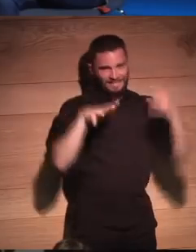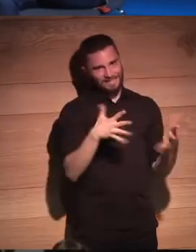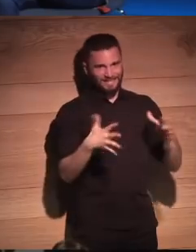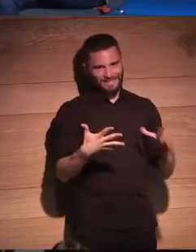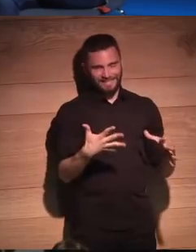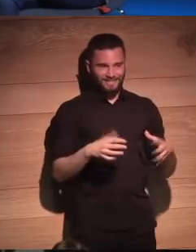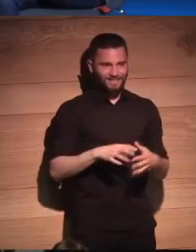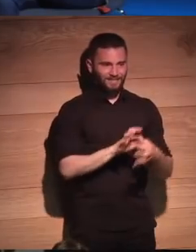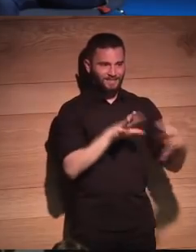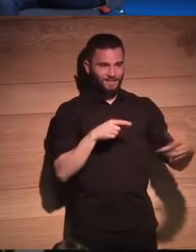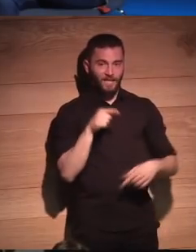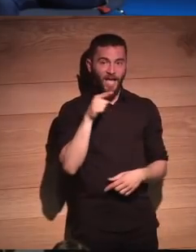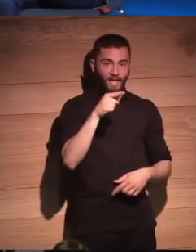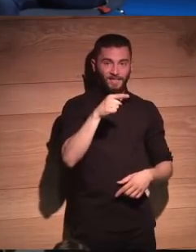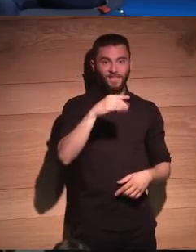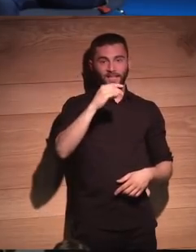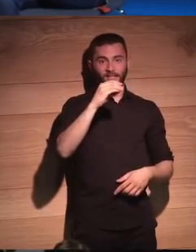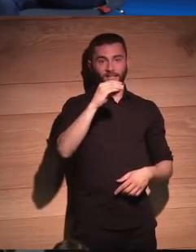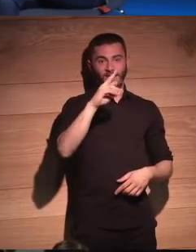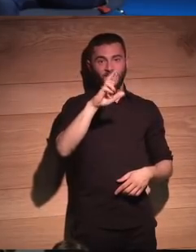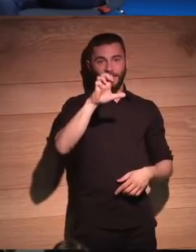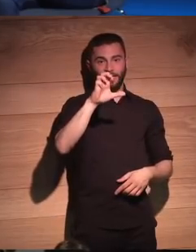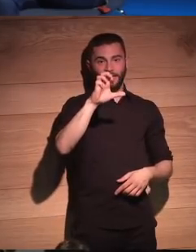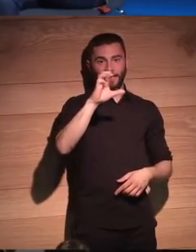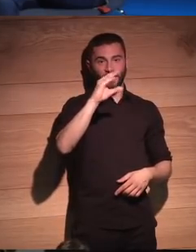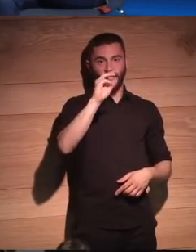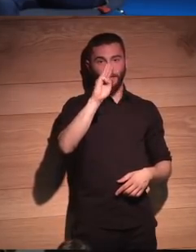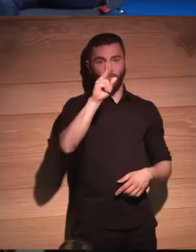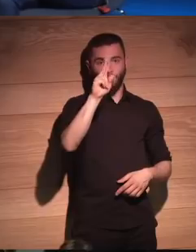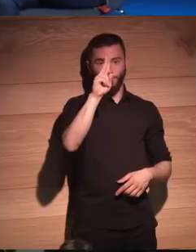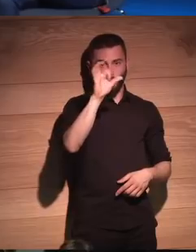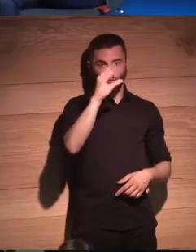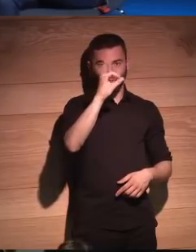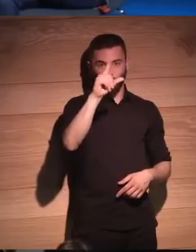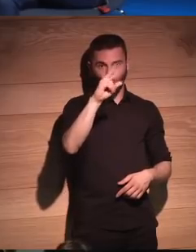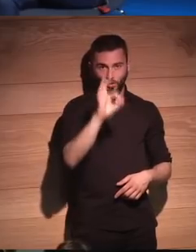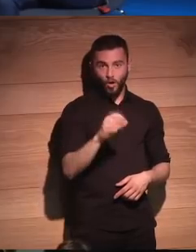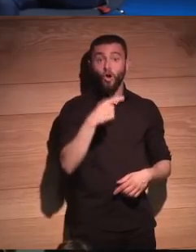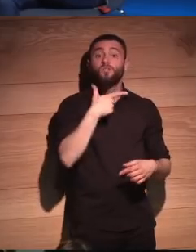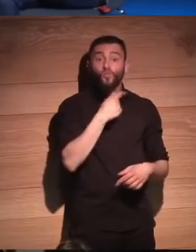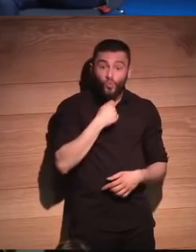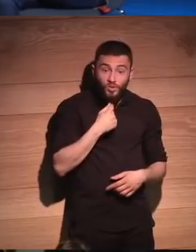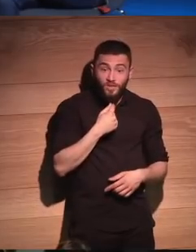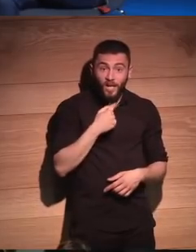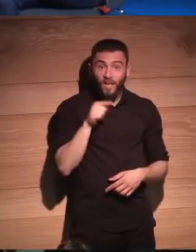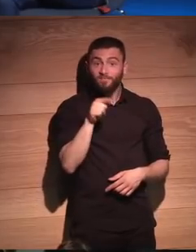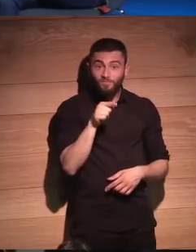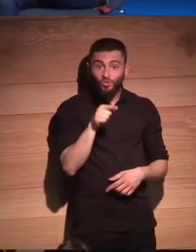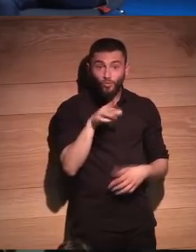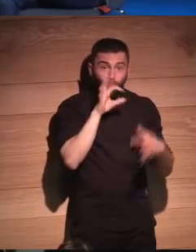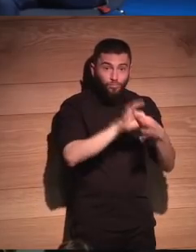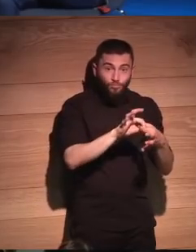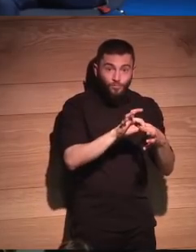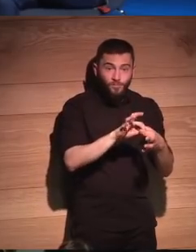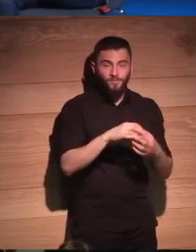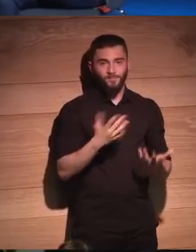¿A ti te gusta Crepúsculo? ¿Tú eres de ese momento, de esas sagas? Yo creo que es... A ver, está